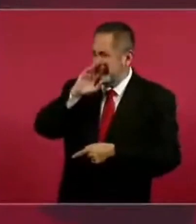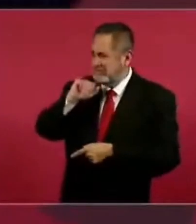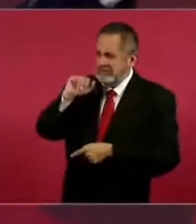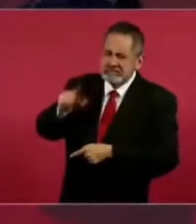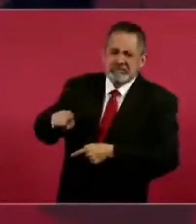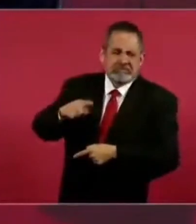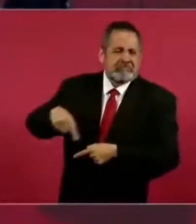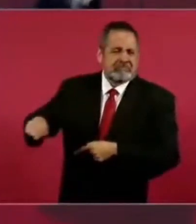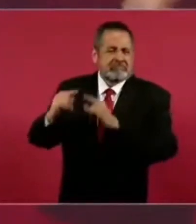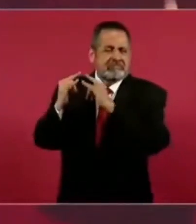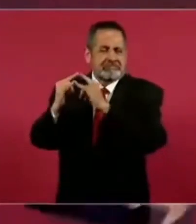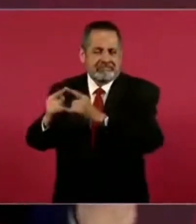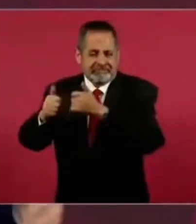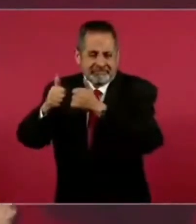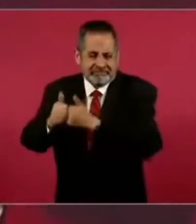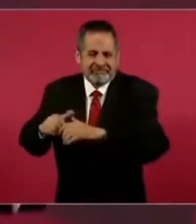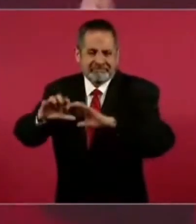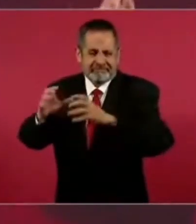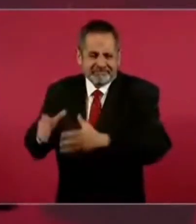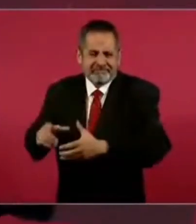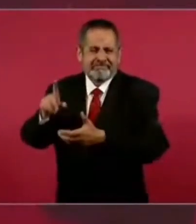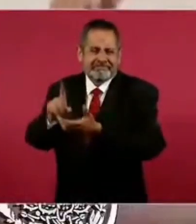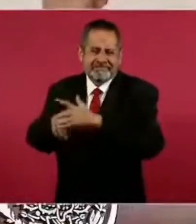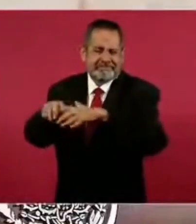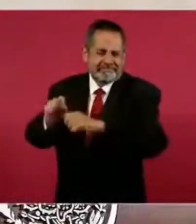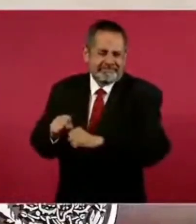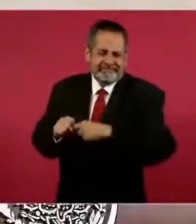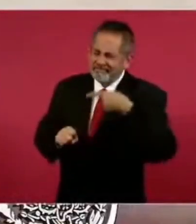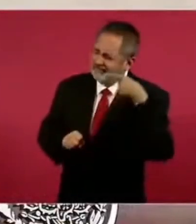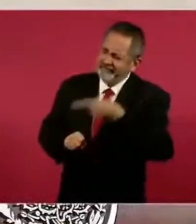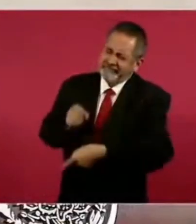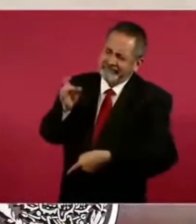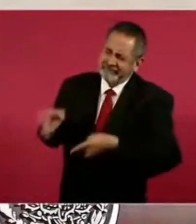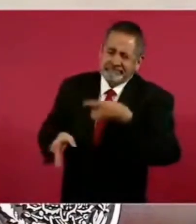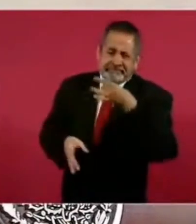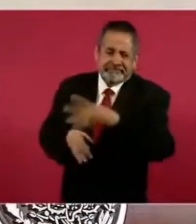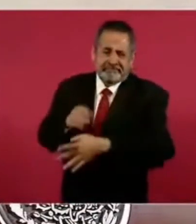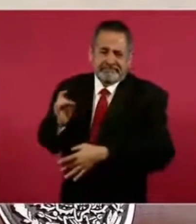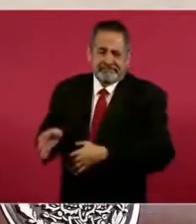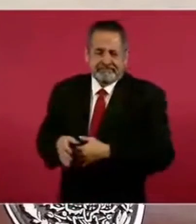todos los medios. Por eso, cuando me